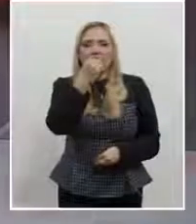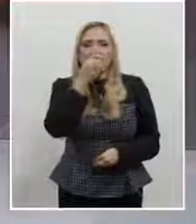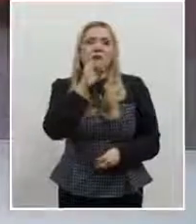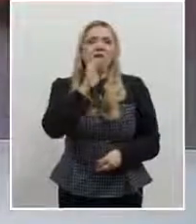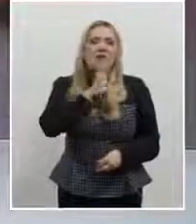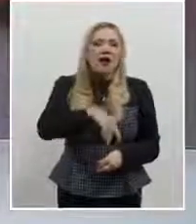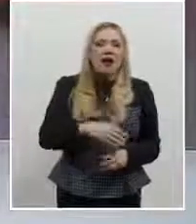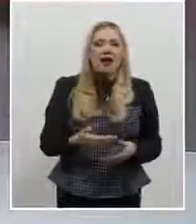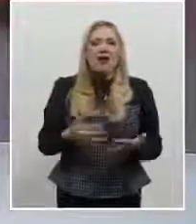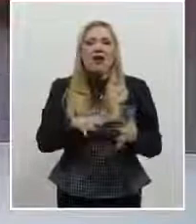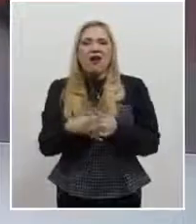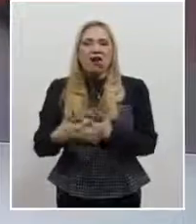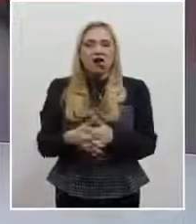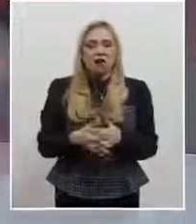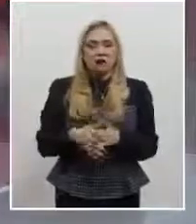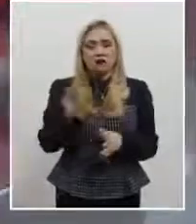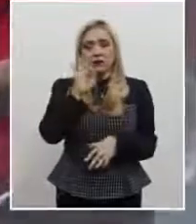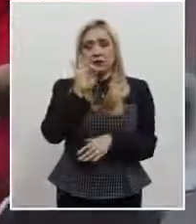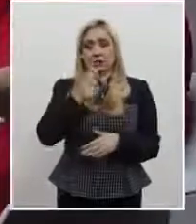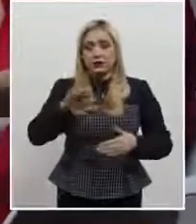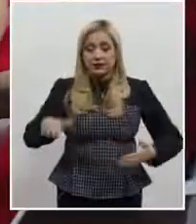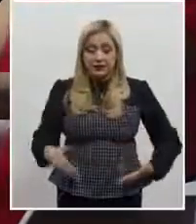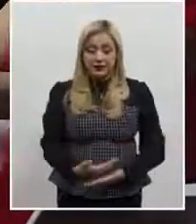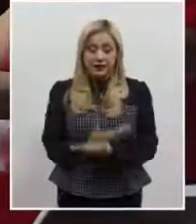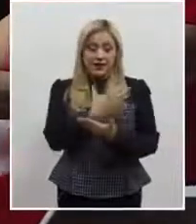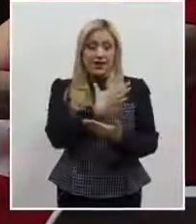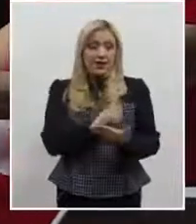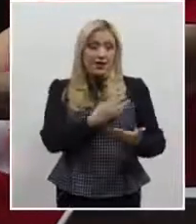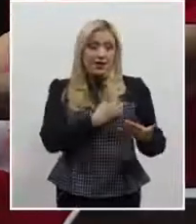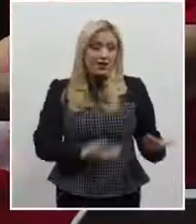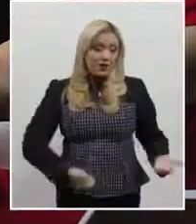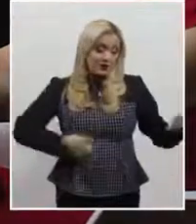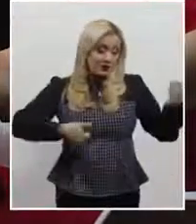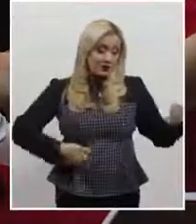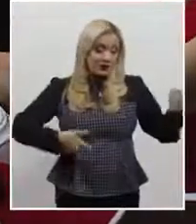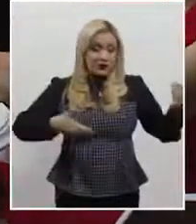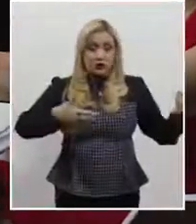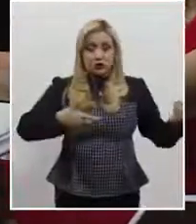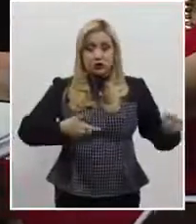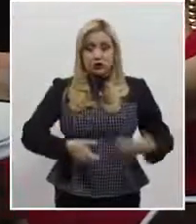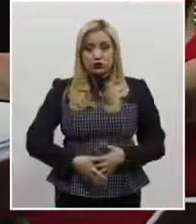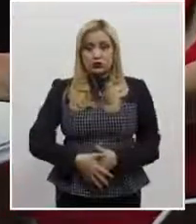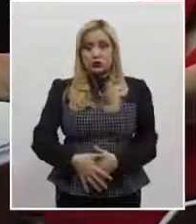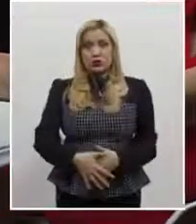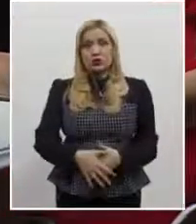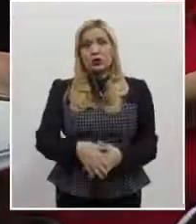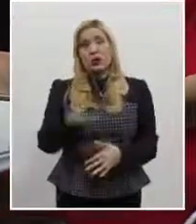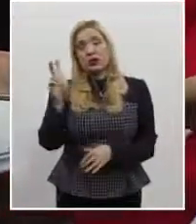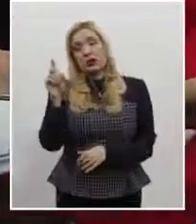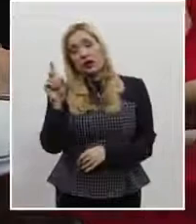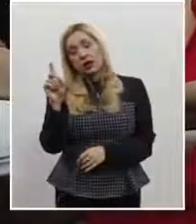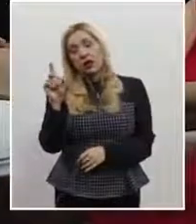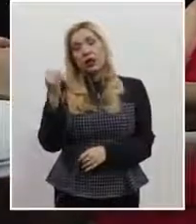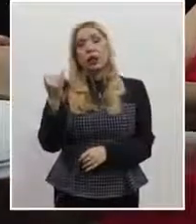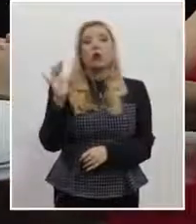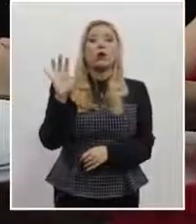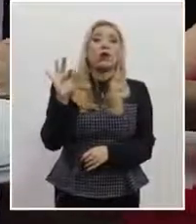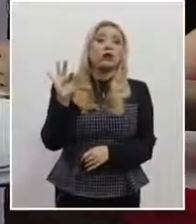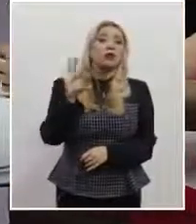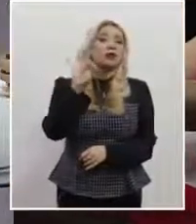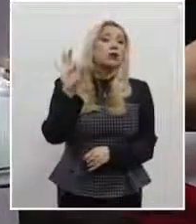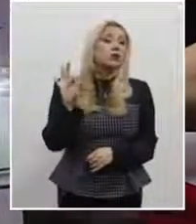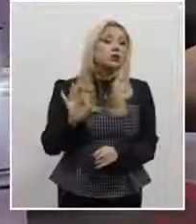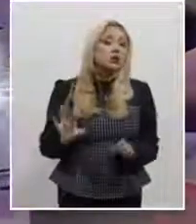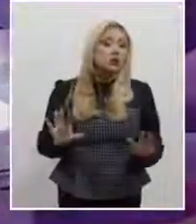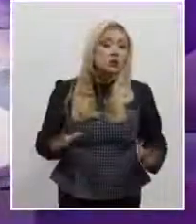para tener un hijo vivo por reproducción asistida oscila entre 30 y 40 por